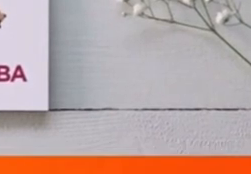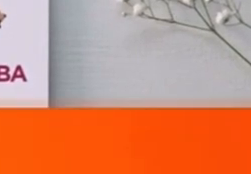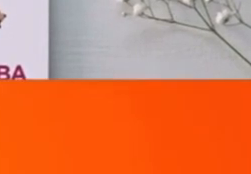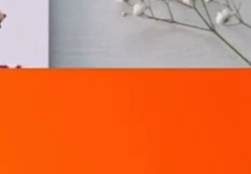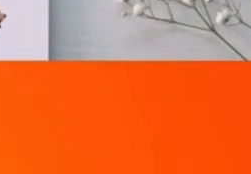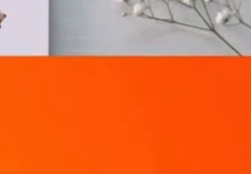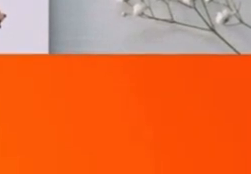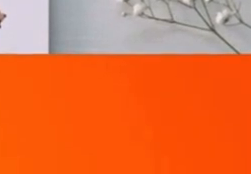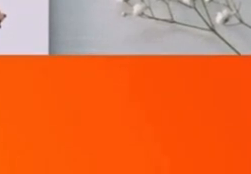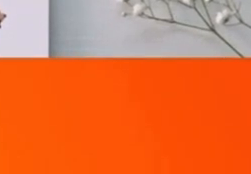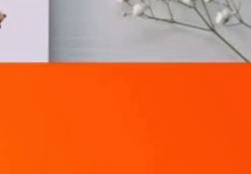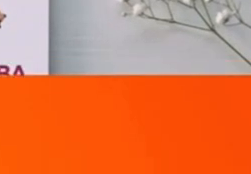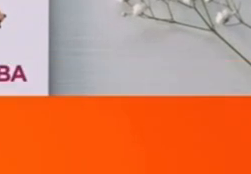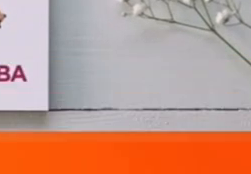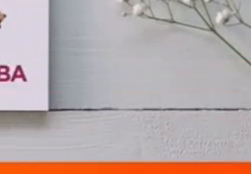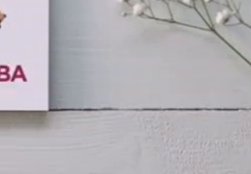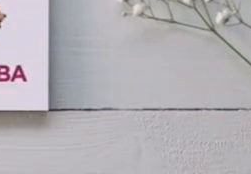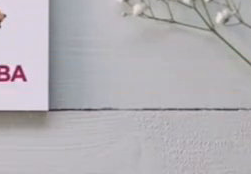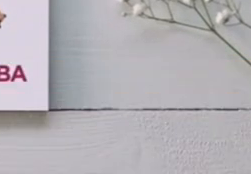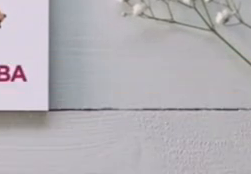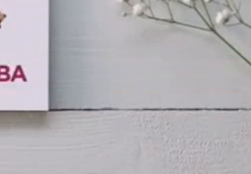Vivir.